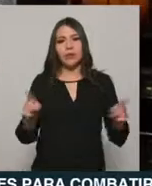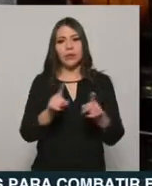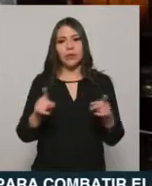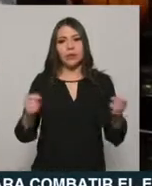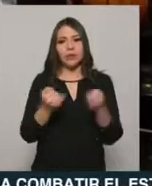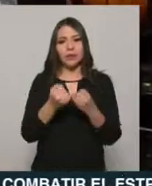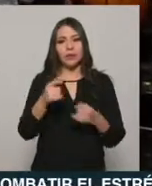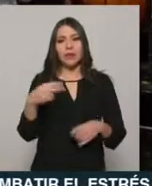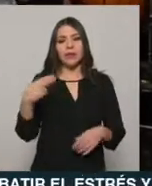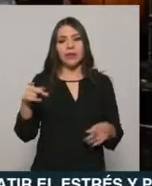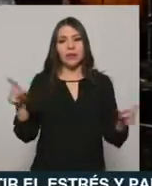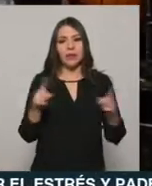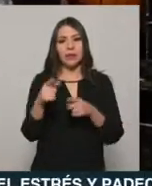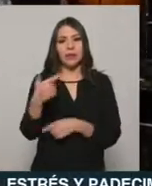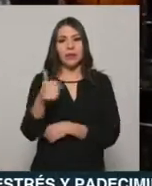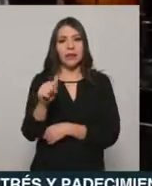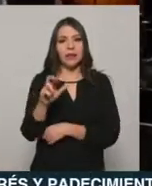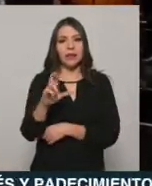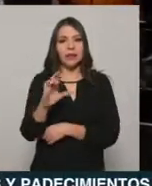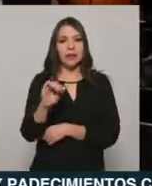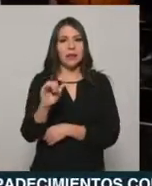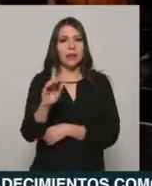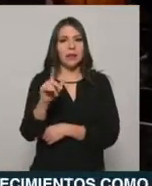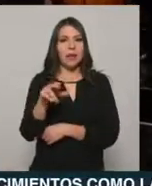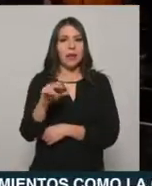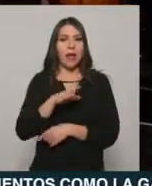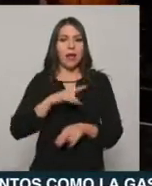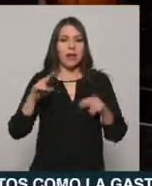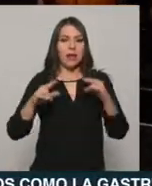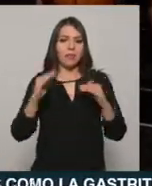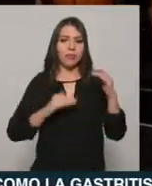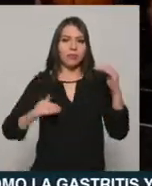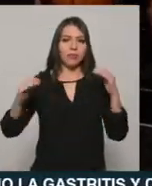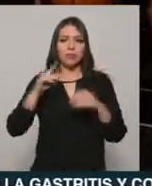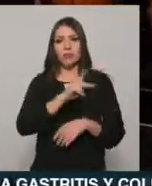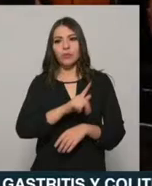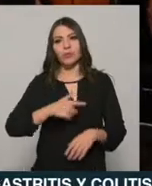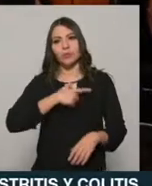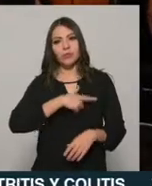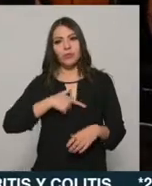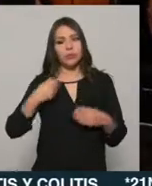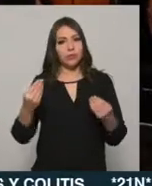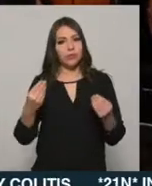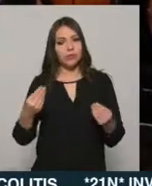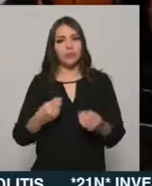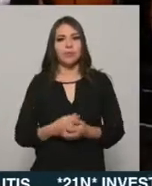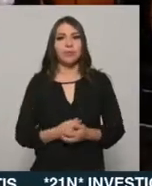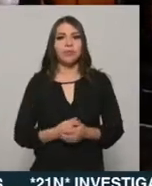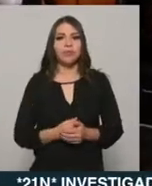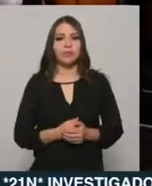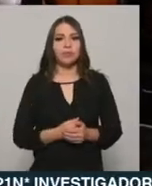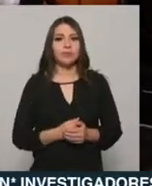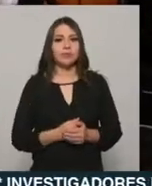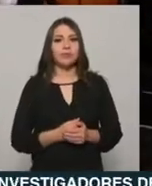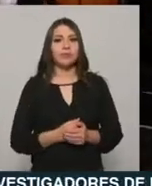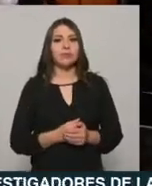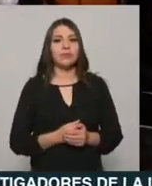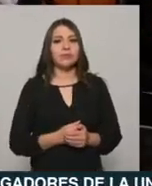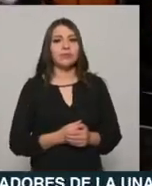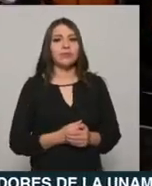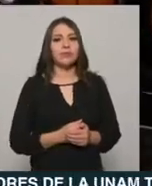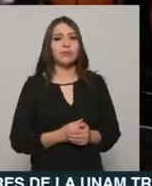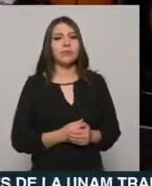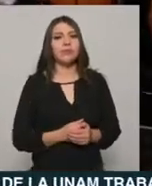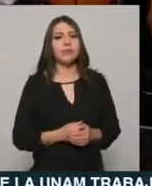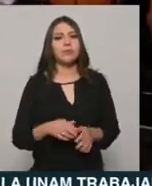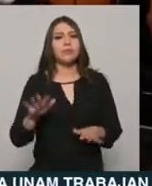que es la García Blanco, que tiene un nivel muy alto, van a disfrutar muchísimo. Eso que mencionaste es muy cierto. Muchas veces la gente no se acerca